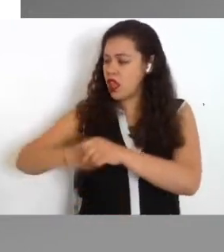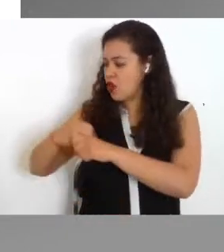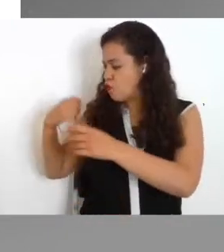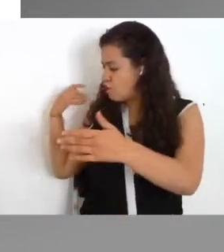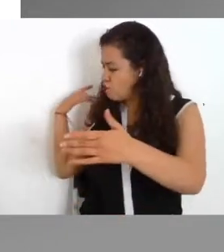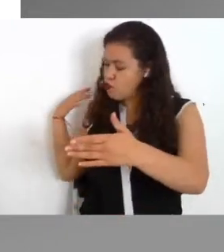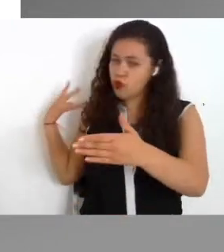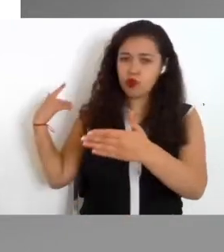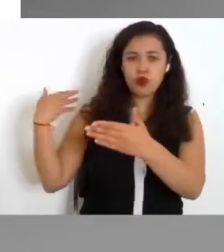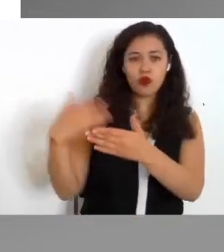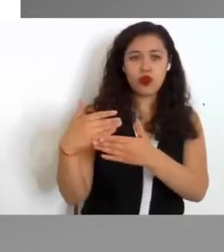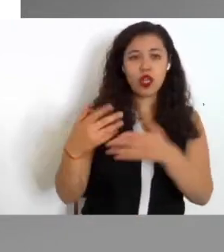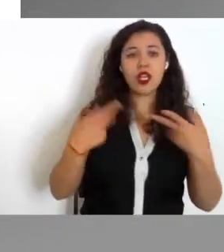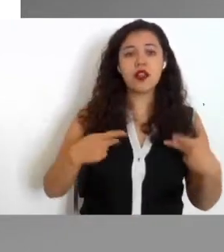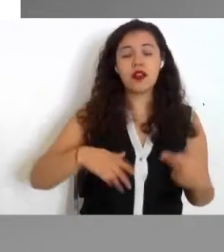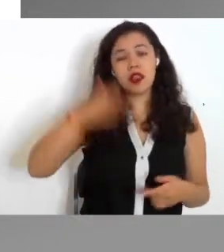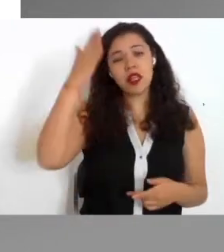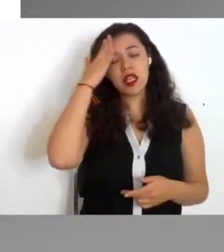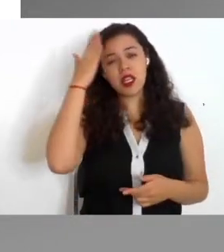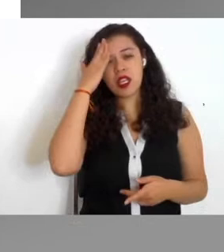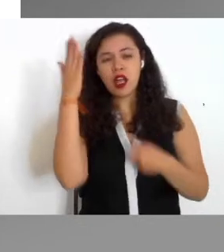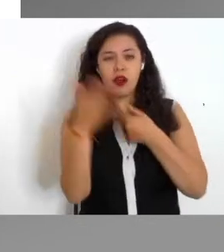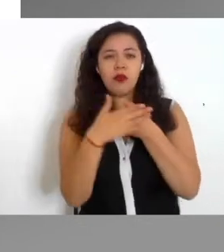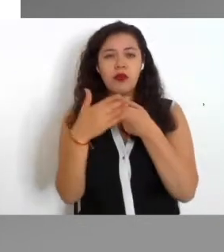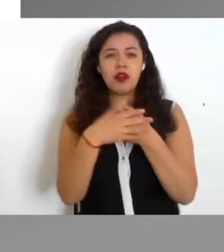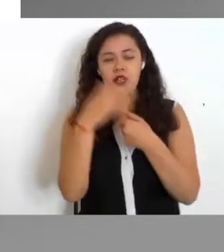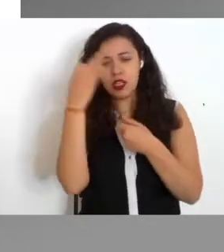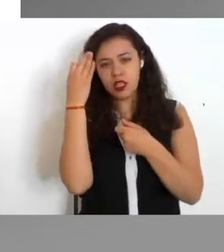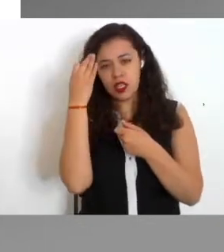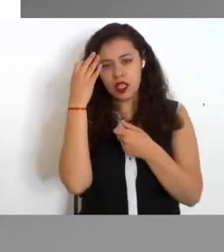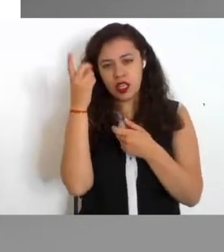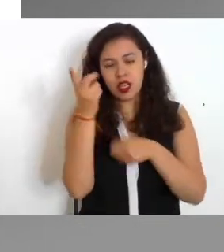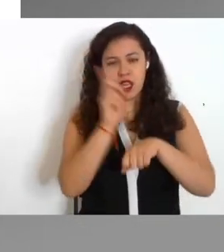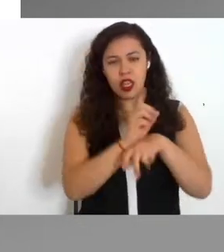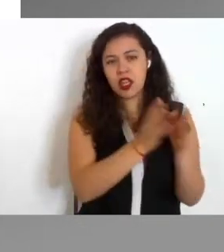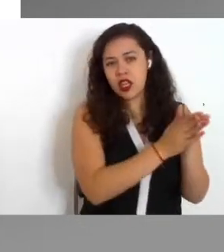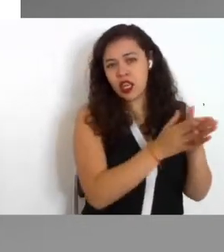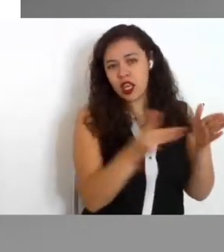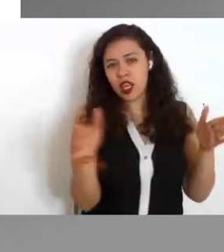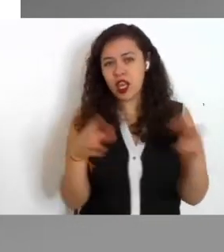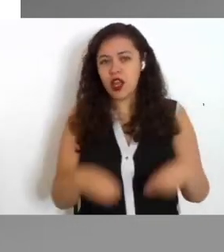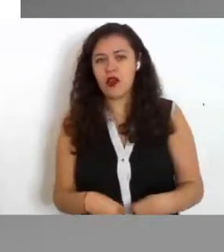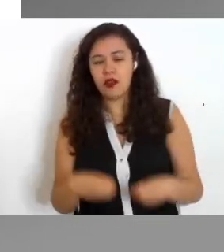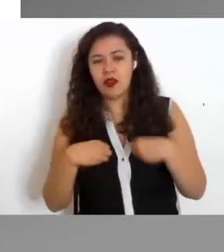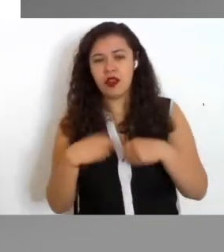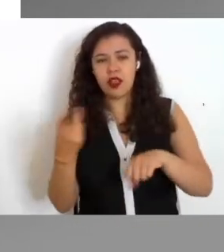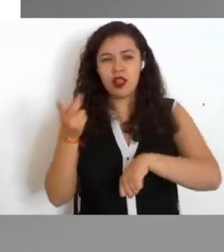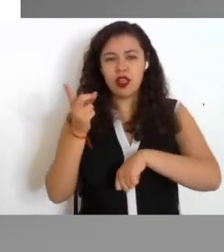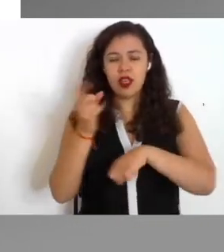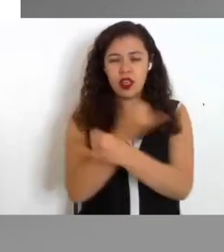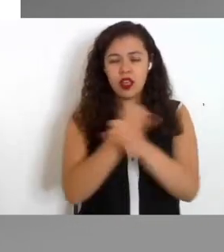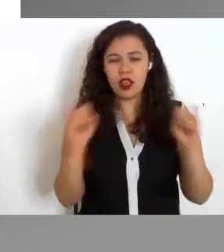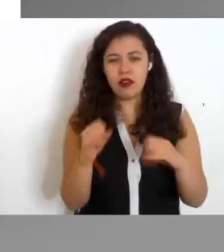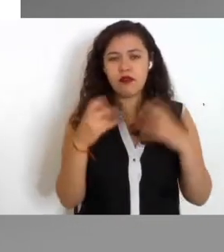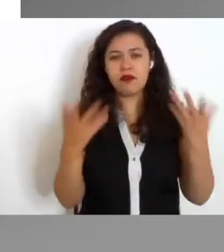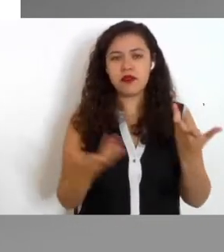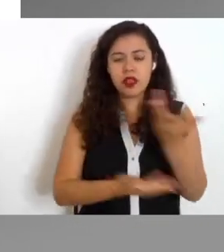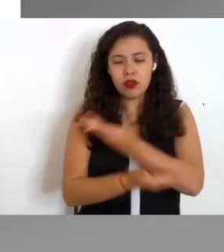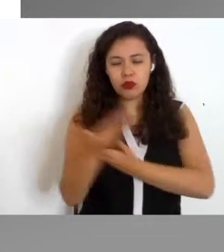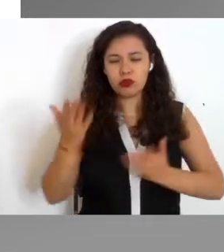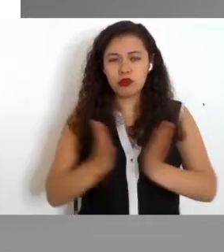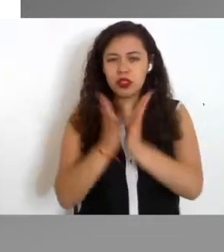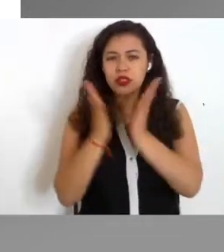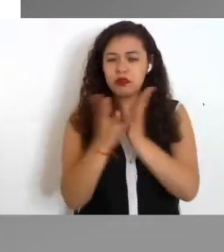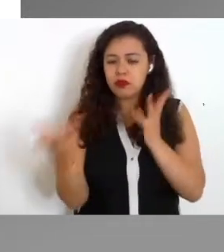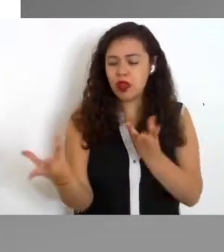están escuchándome o me van a escuchar durante el transcurso del día de BI Independiente, que están dispuestos a colaborar directamente